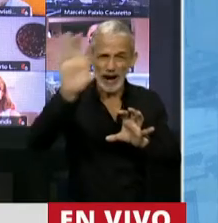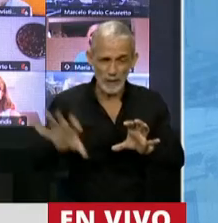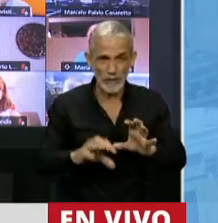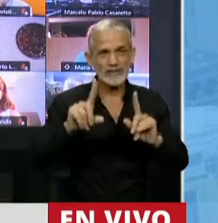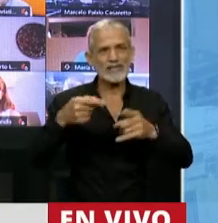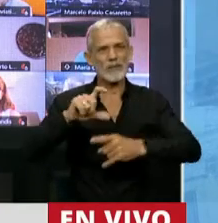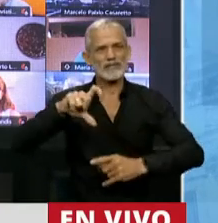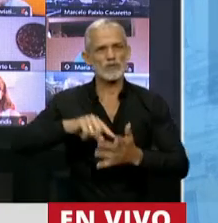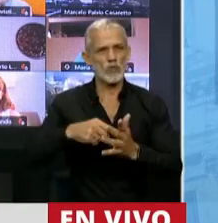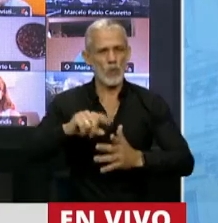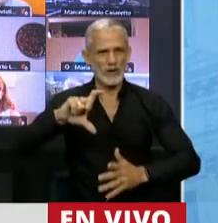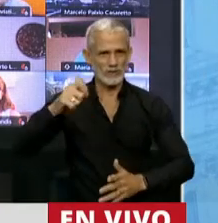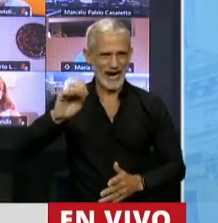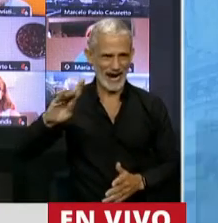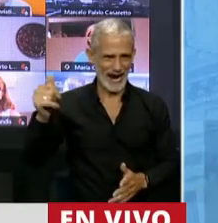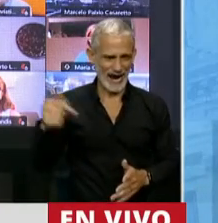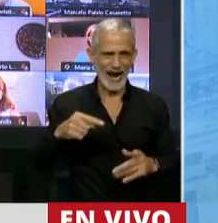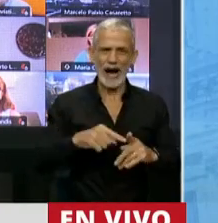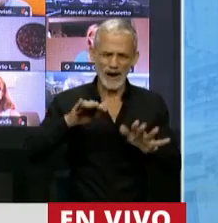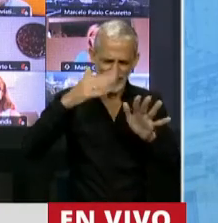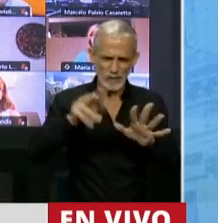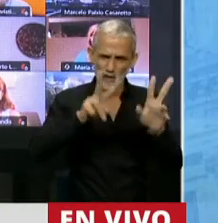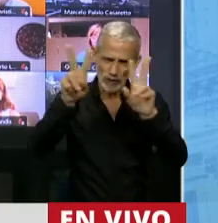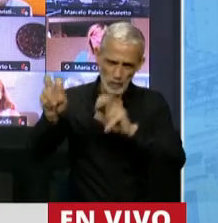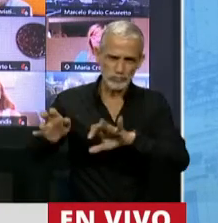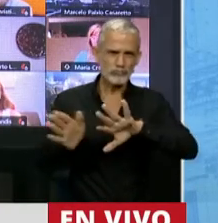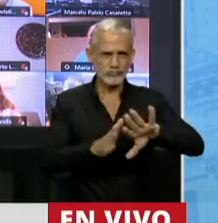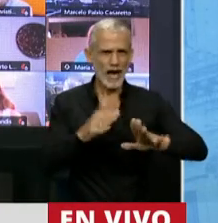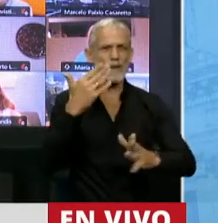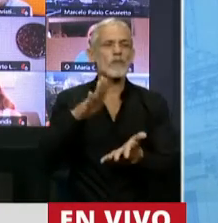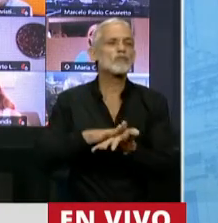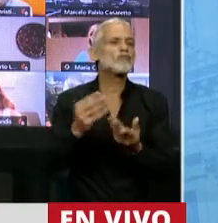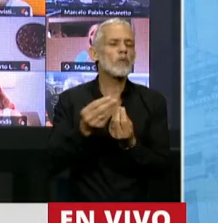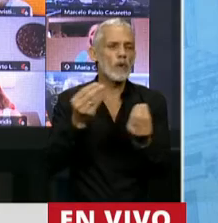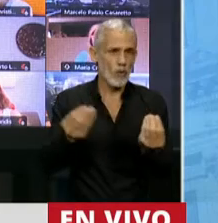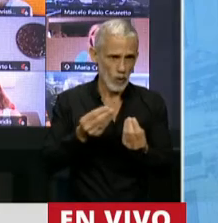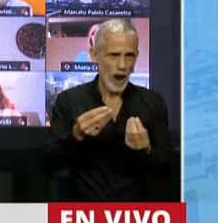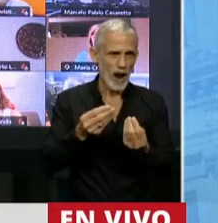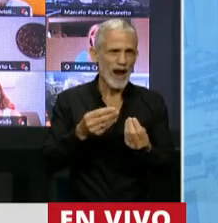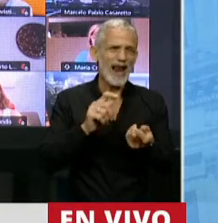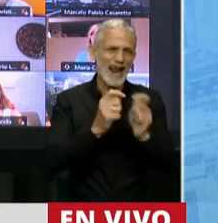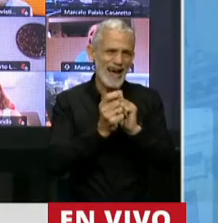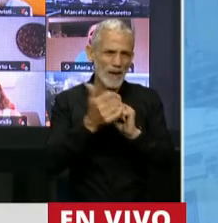posición, cosa que después nos vamos a referir cuando nos refiramos a las